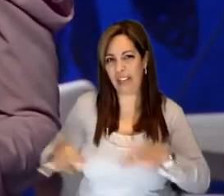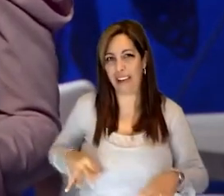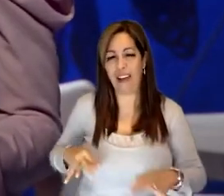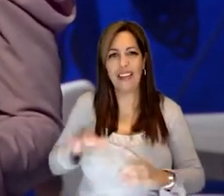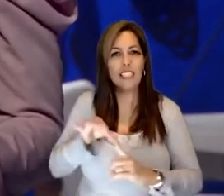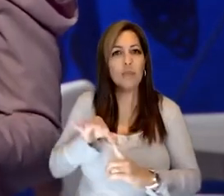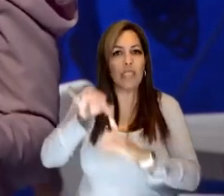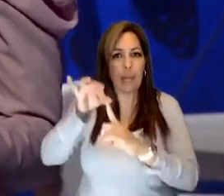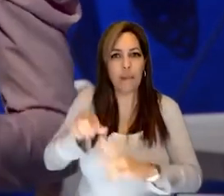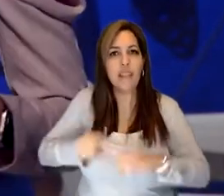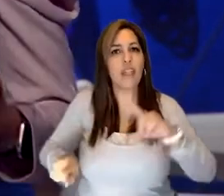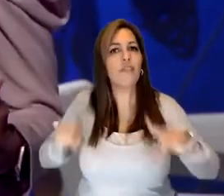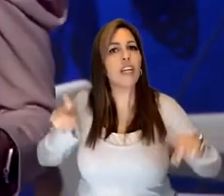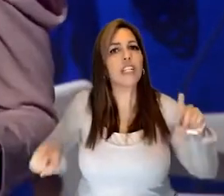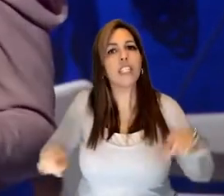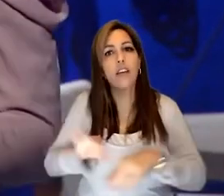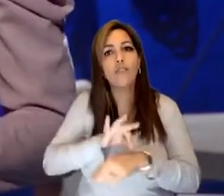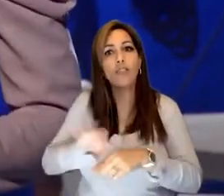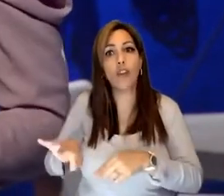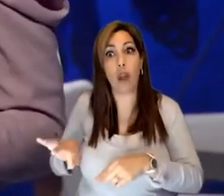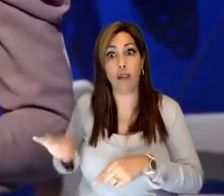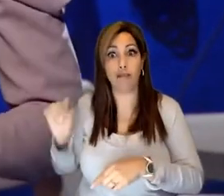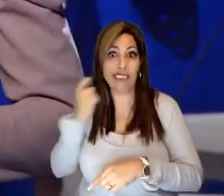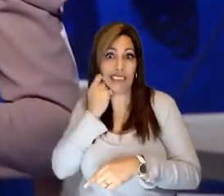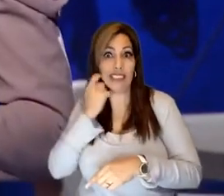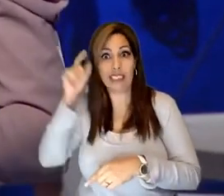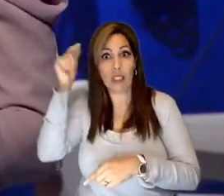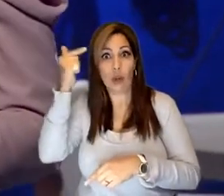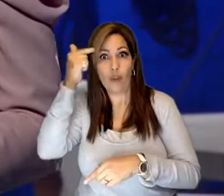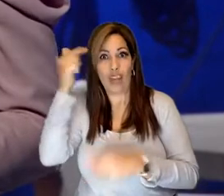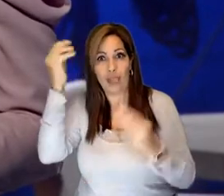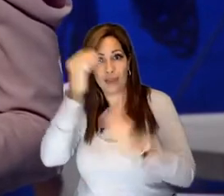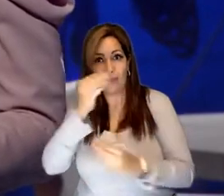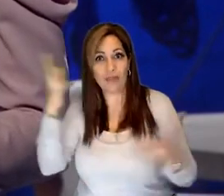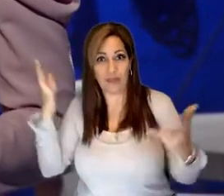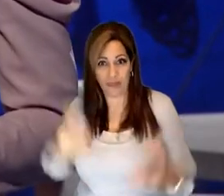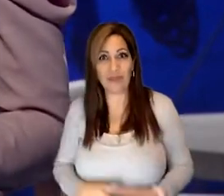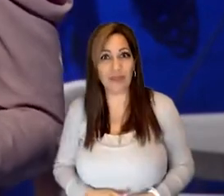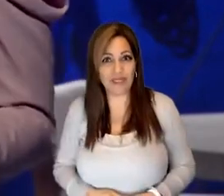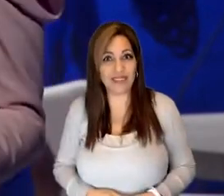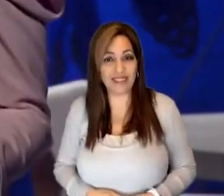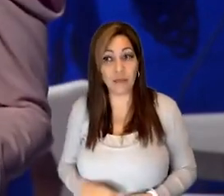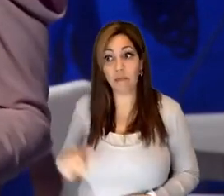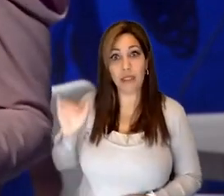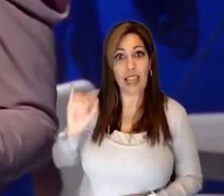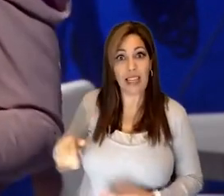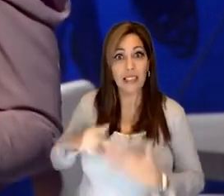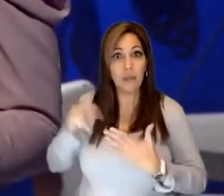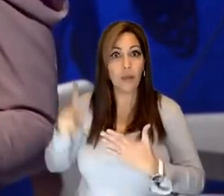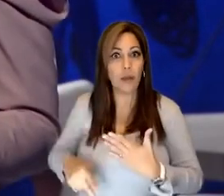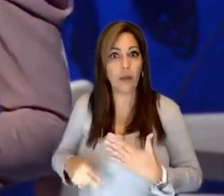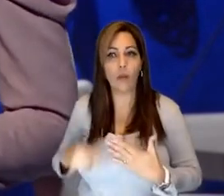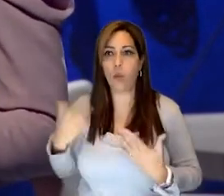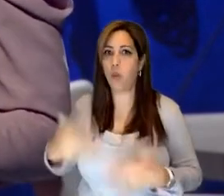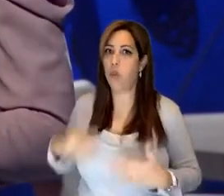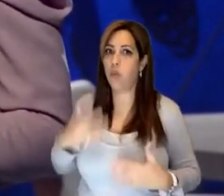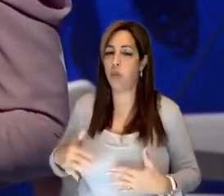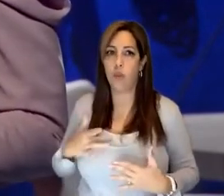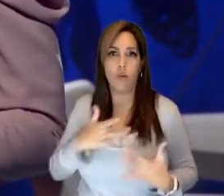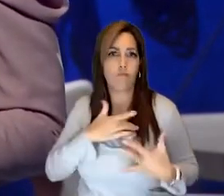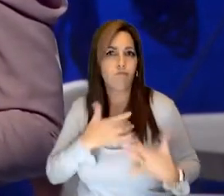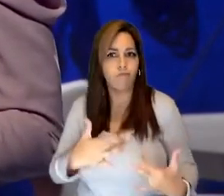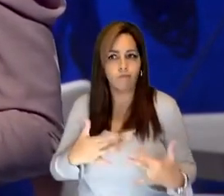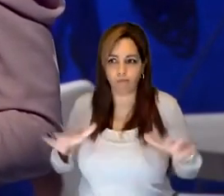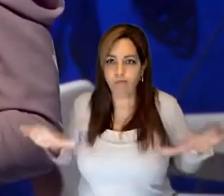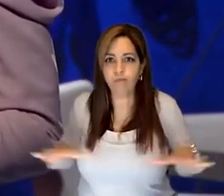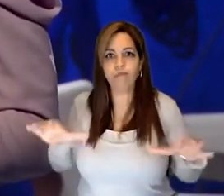diversidad funcional. Esto, según lo anunció el gobernador de Puerto Rico, Pedro Pierluisi. La iniciativa es bien de vanguardia y